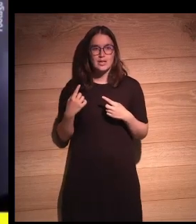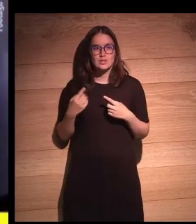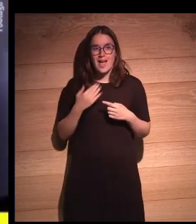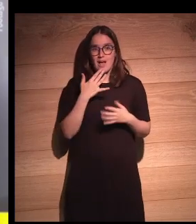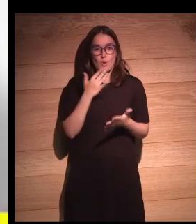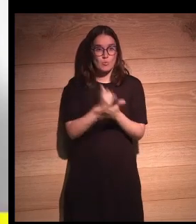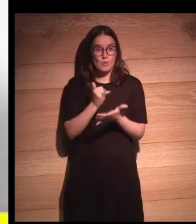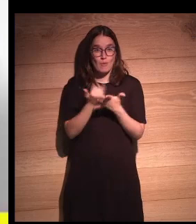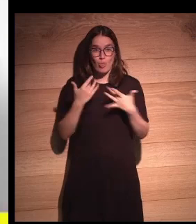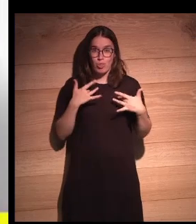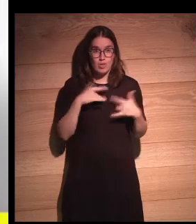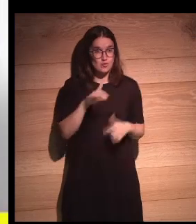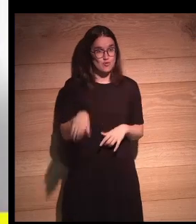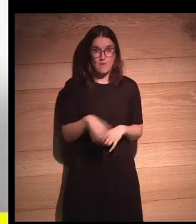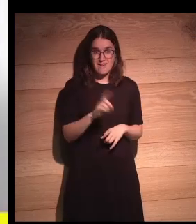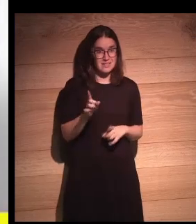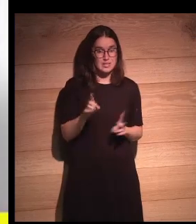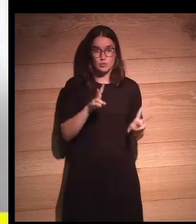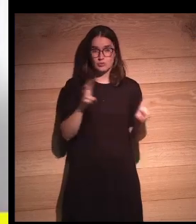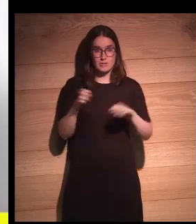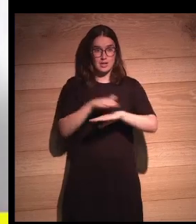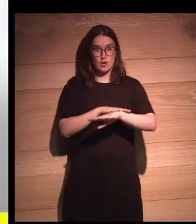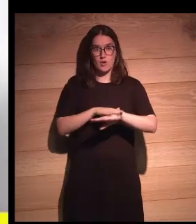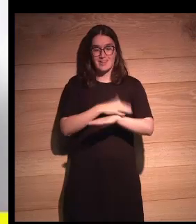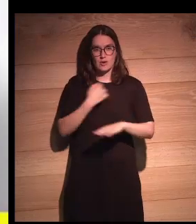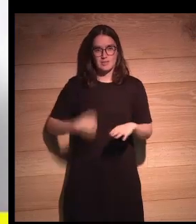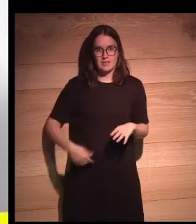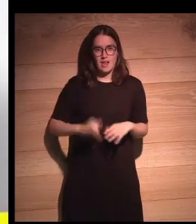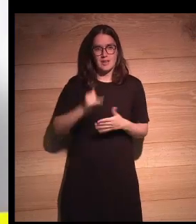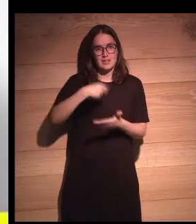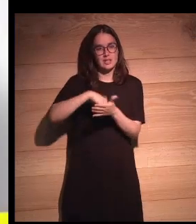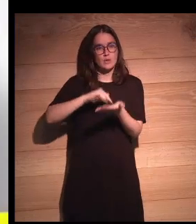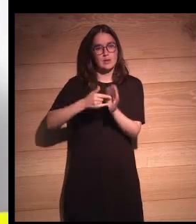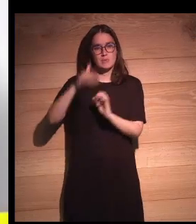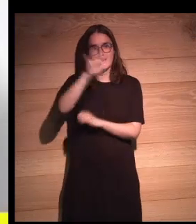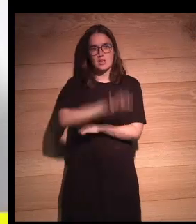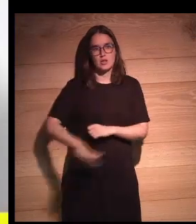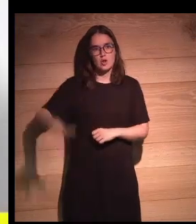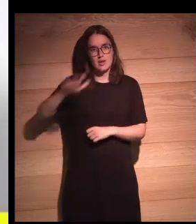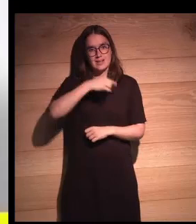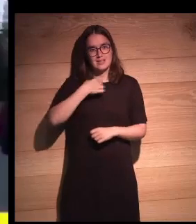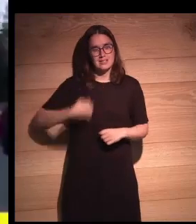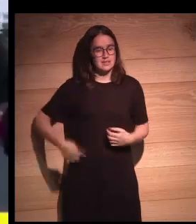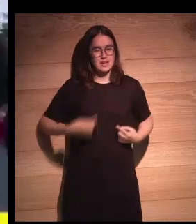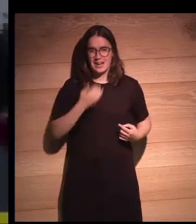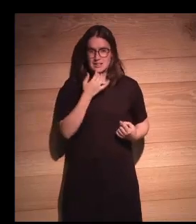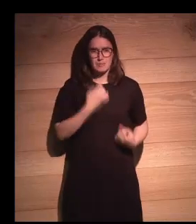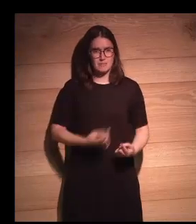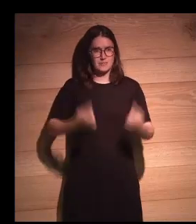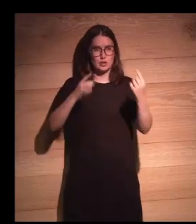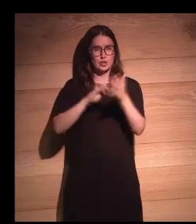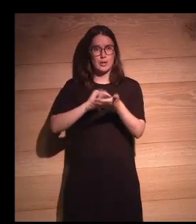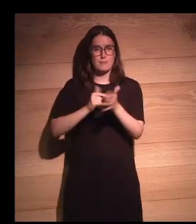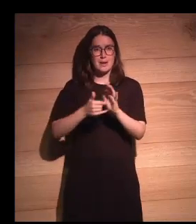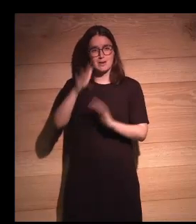es un piloto, es un tema que tiene el gobierno de China dentro del plan nacional. China fue uno de los primeros países que tenía un plan